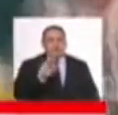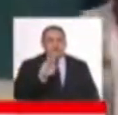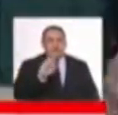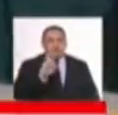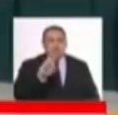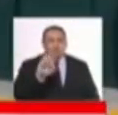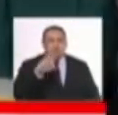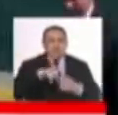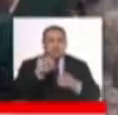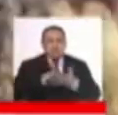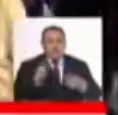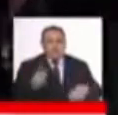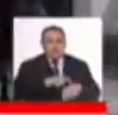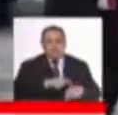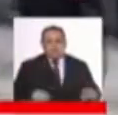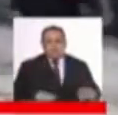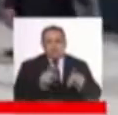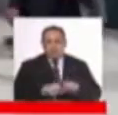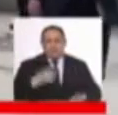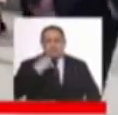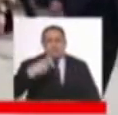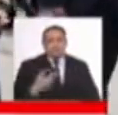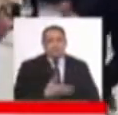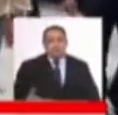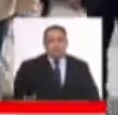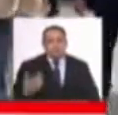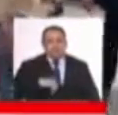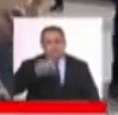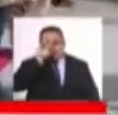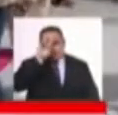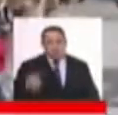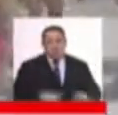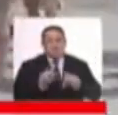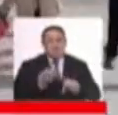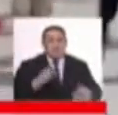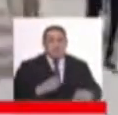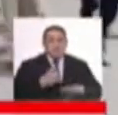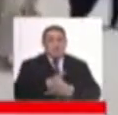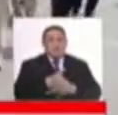por ejemplo, saliendo a explicar que yo, que tú, no, hay momentos en que uno tiene que decir,